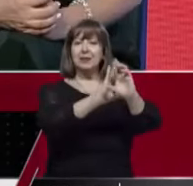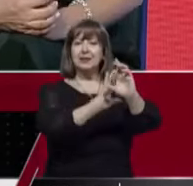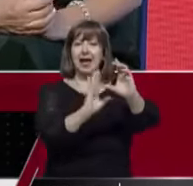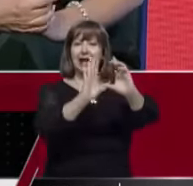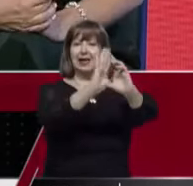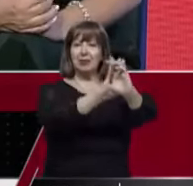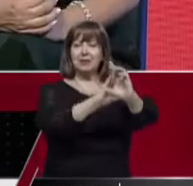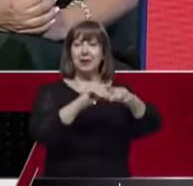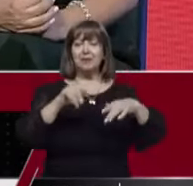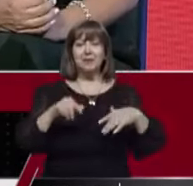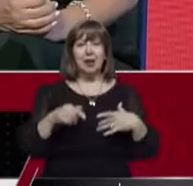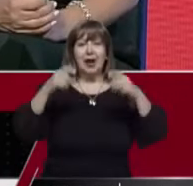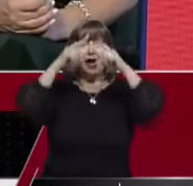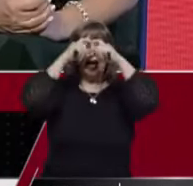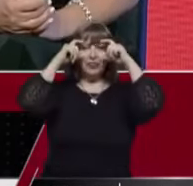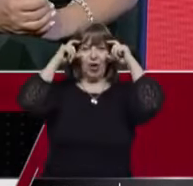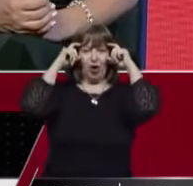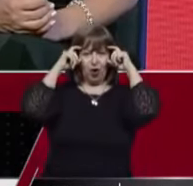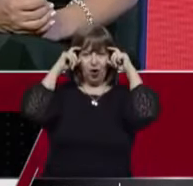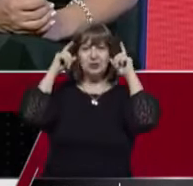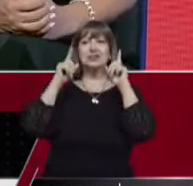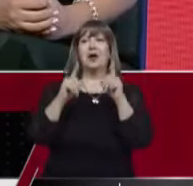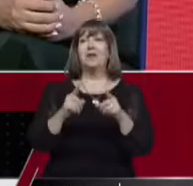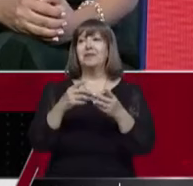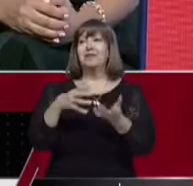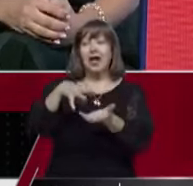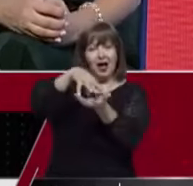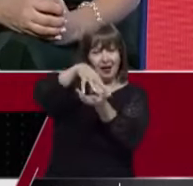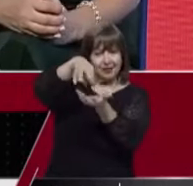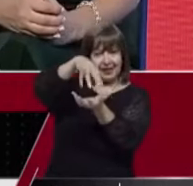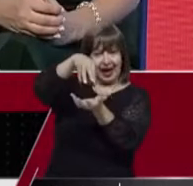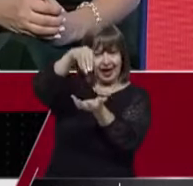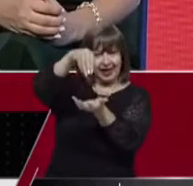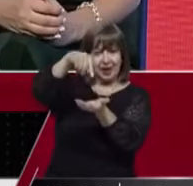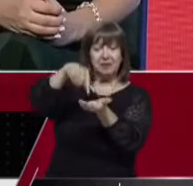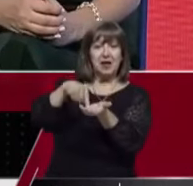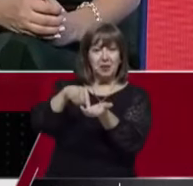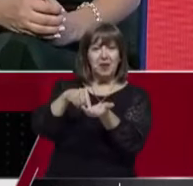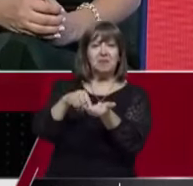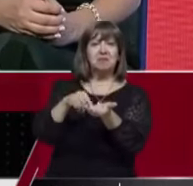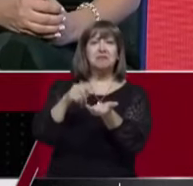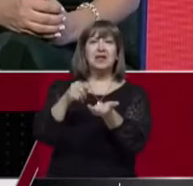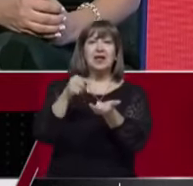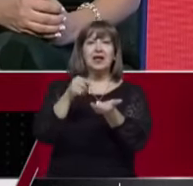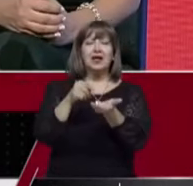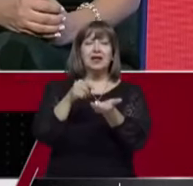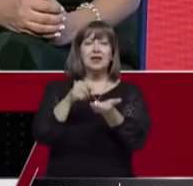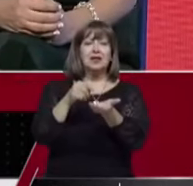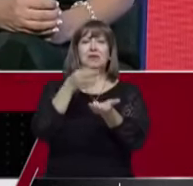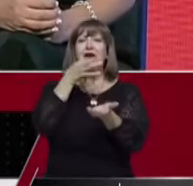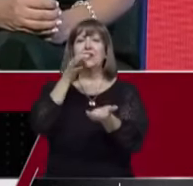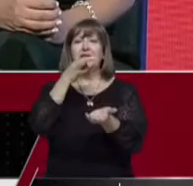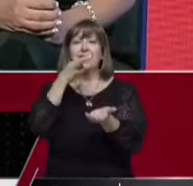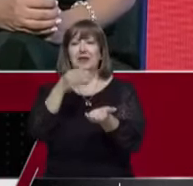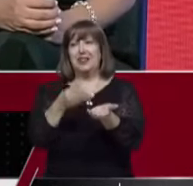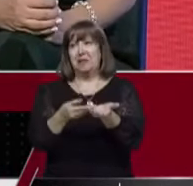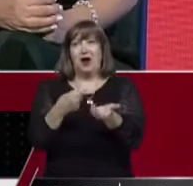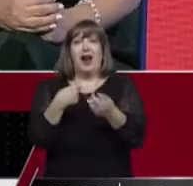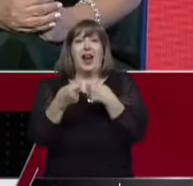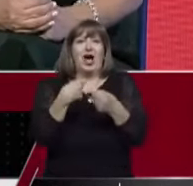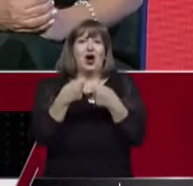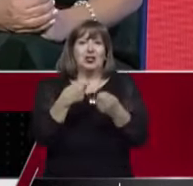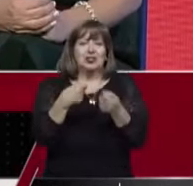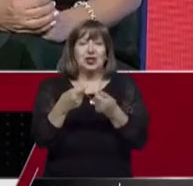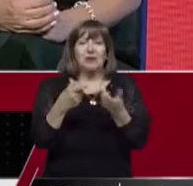de muffins, ¿no? De los cupcakes, sí, que se van a hacer, de las tortitas, que se van a hacer, van a ser